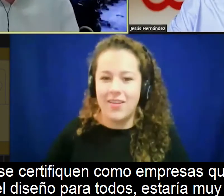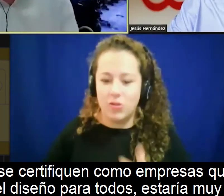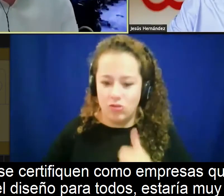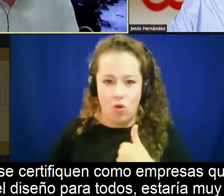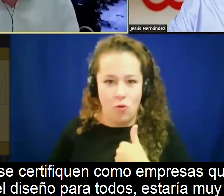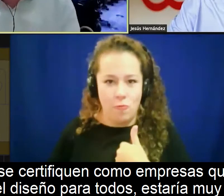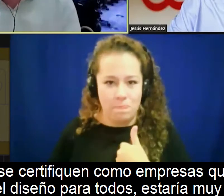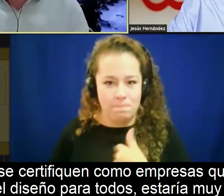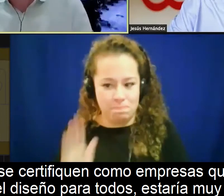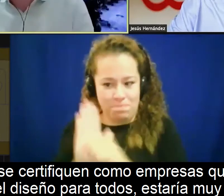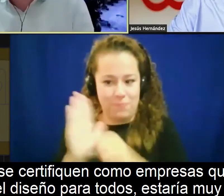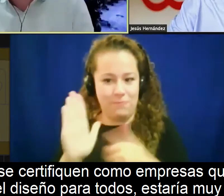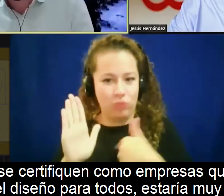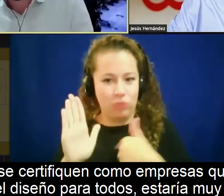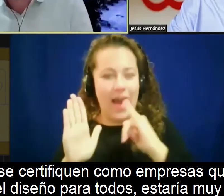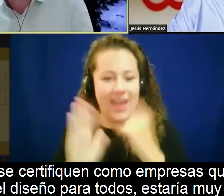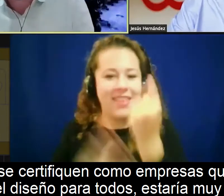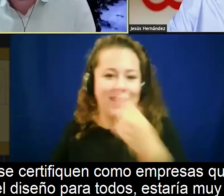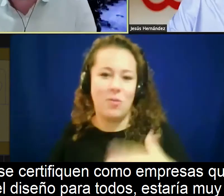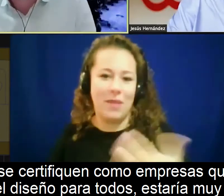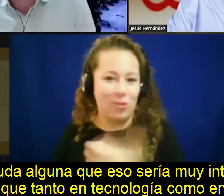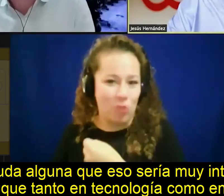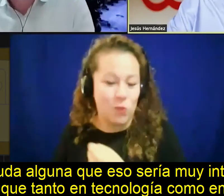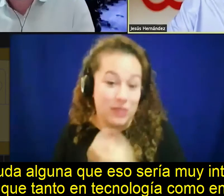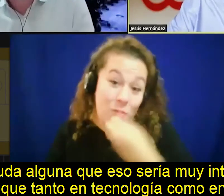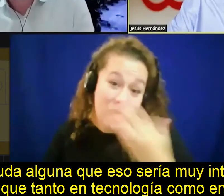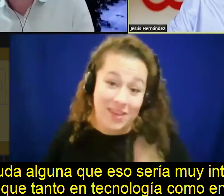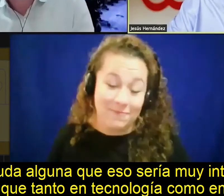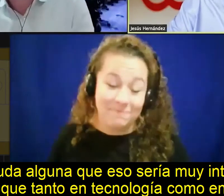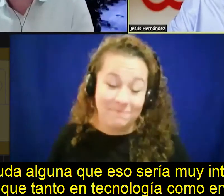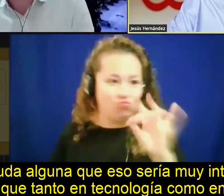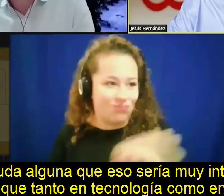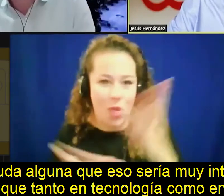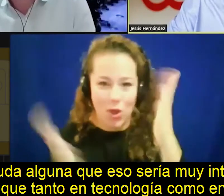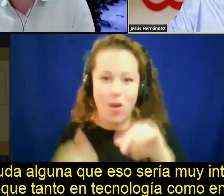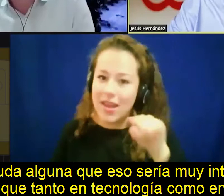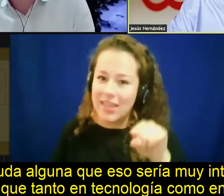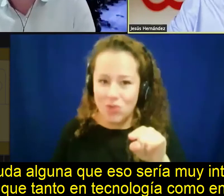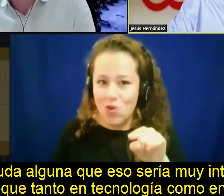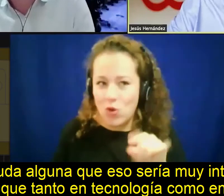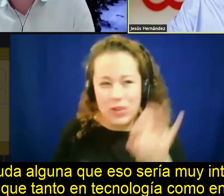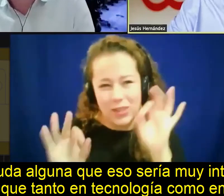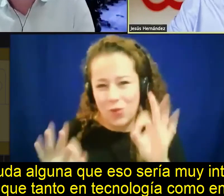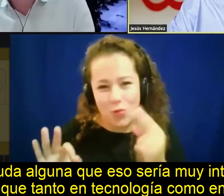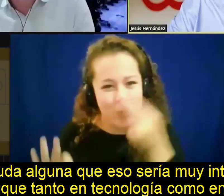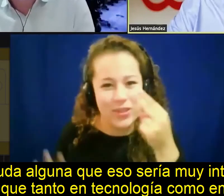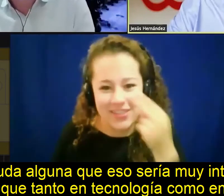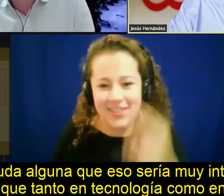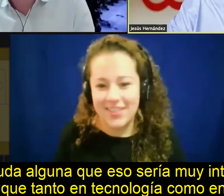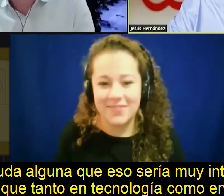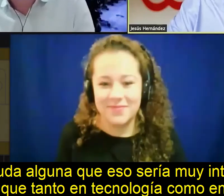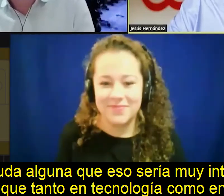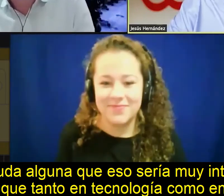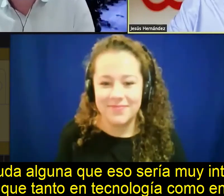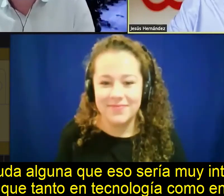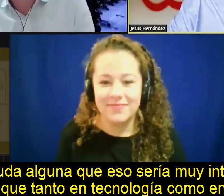cuenta el diseño para todos. Estaría muy bien. Sí, no, sin duda, sin duda alguna que eso sería muy, muy, muy interesante, pero sí